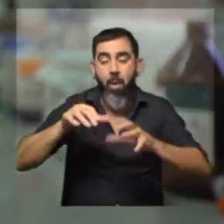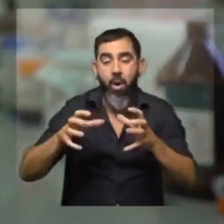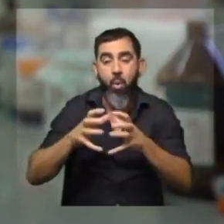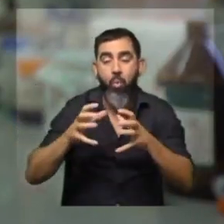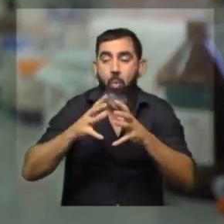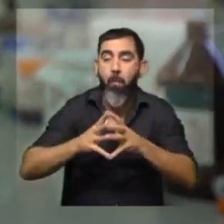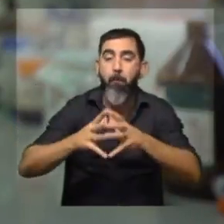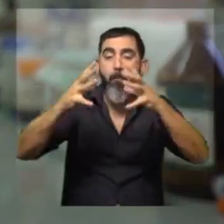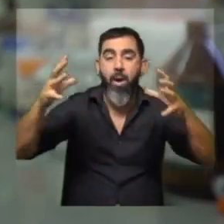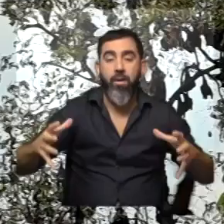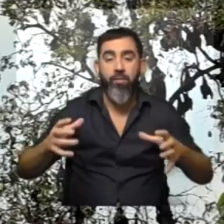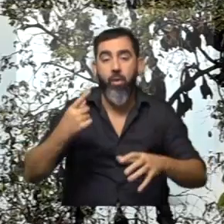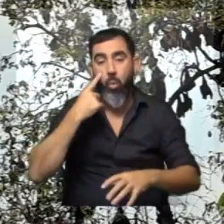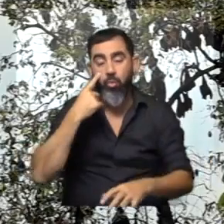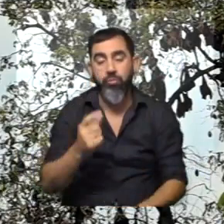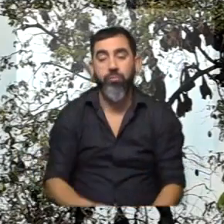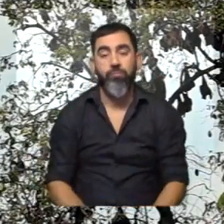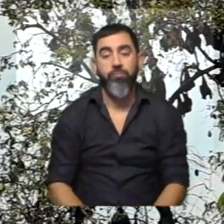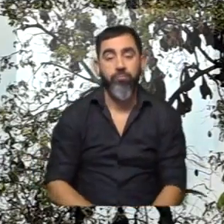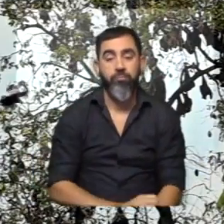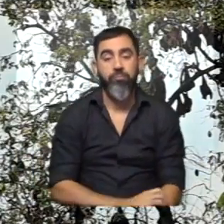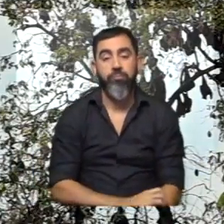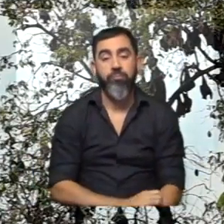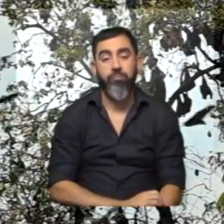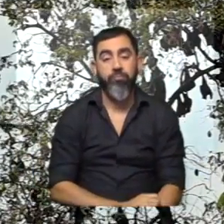más grandes conocidos.